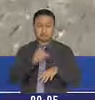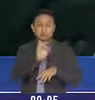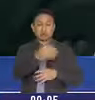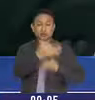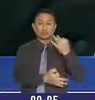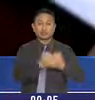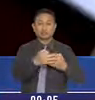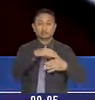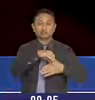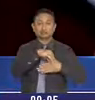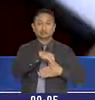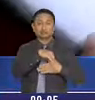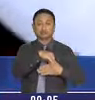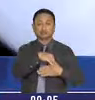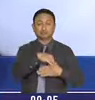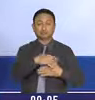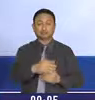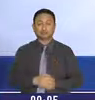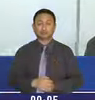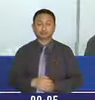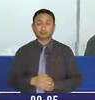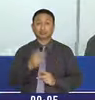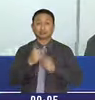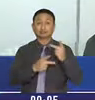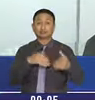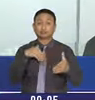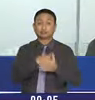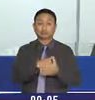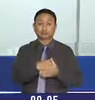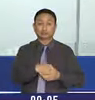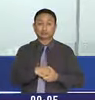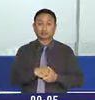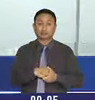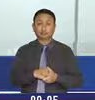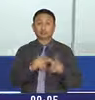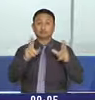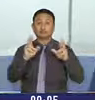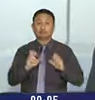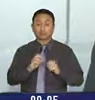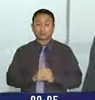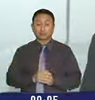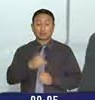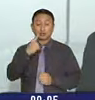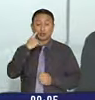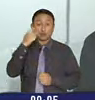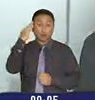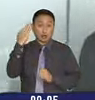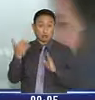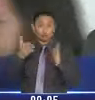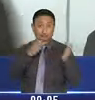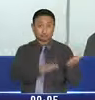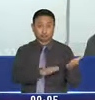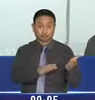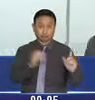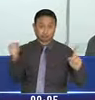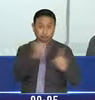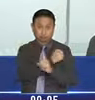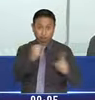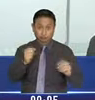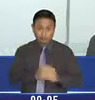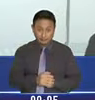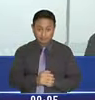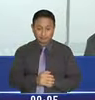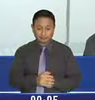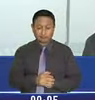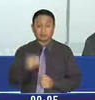impunidad y los procesos se estancan. En los casos estos de femicidio y de violencia, si es que